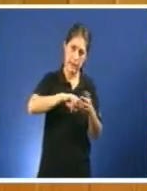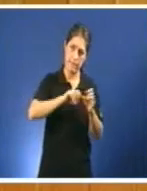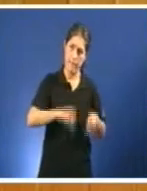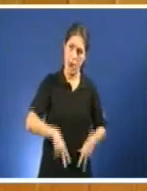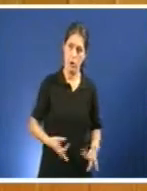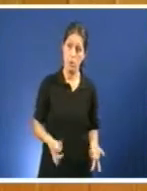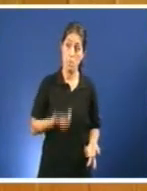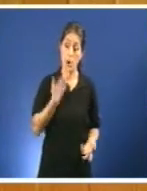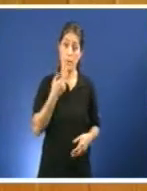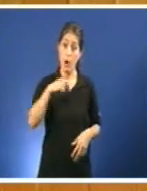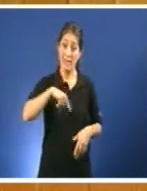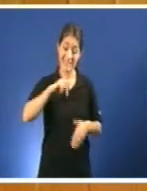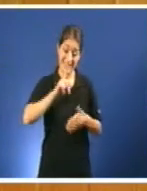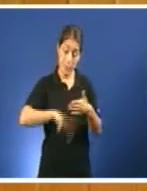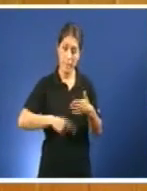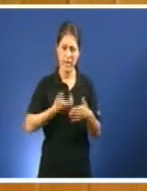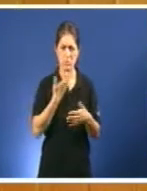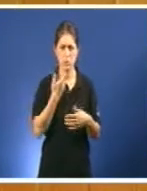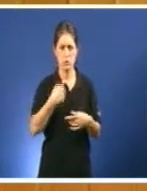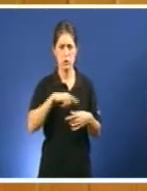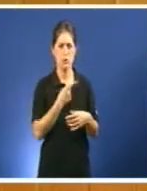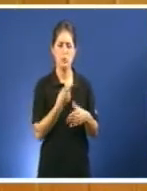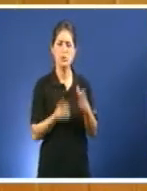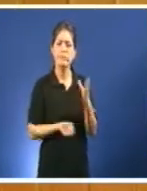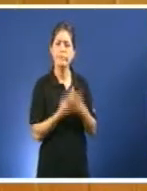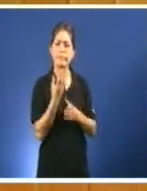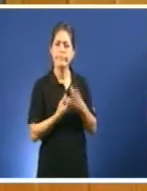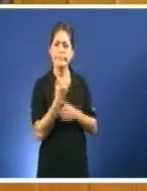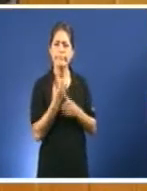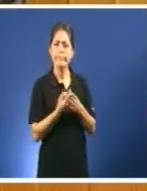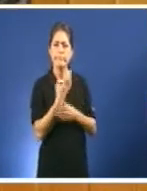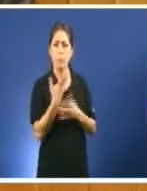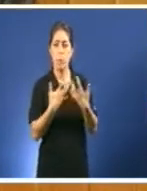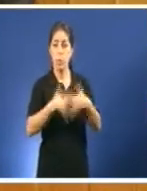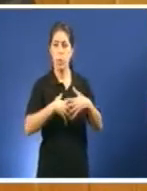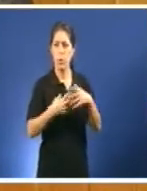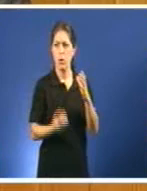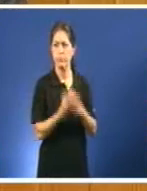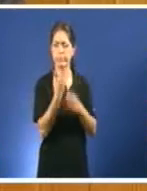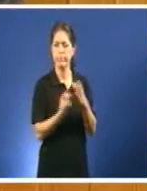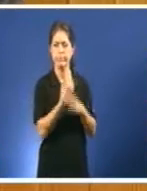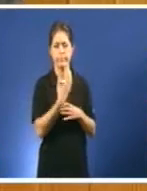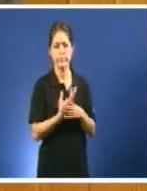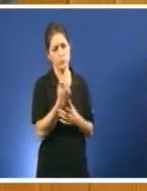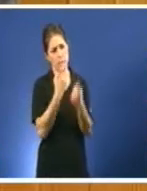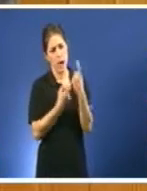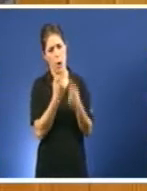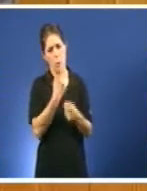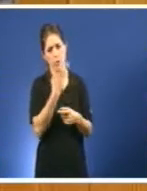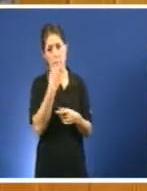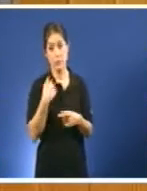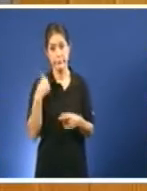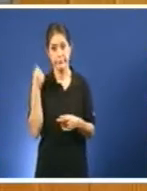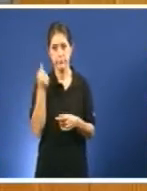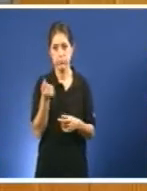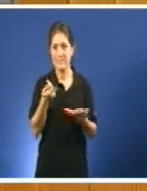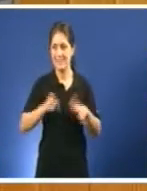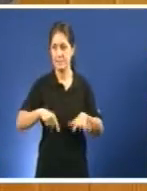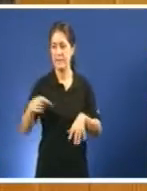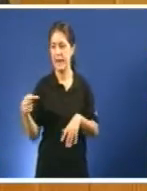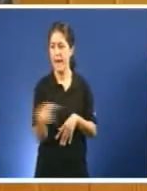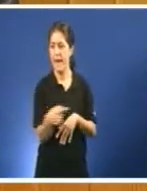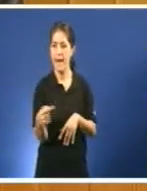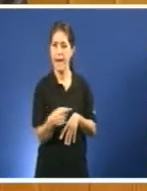mes coñecimos que o índice de produción industrial en Galiza leva xa 6 meses en negativo,